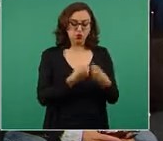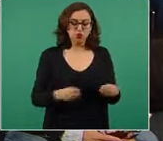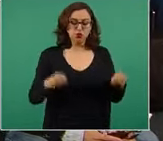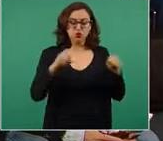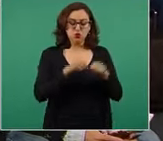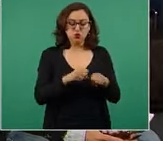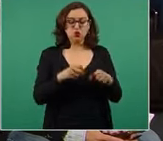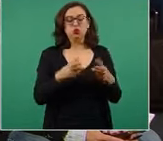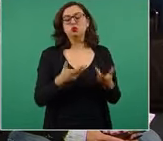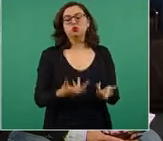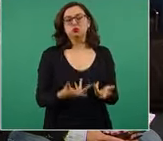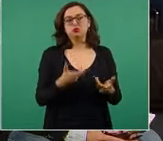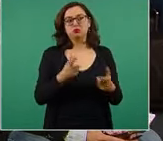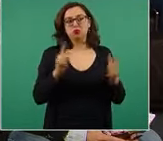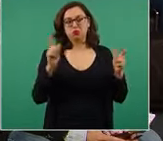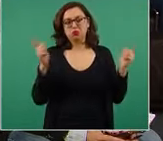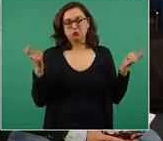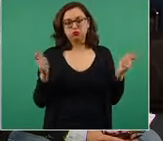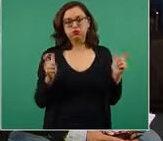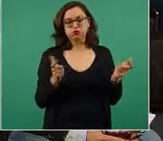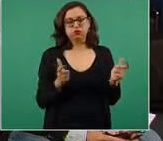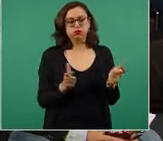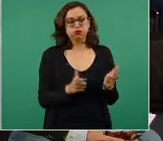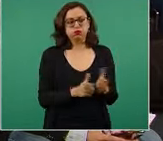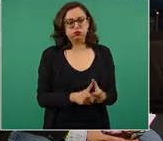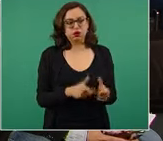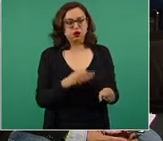pagar. Y le ha pedido a usted